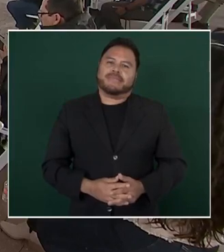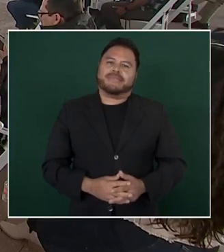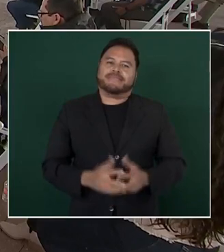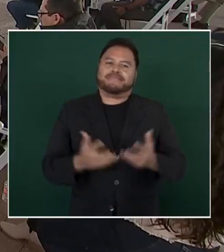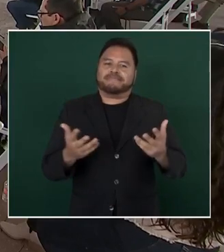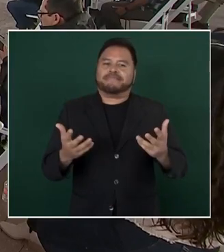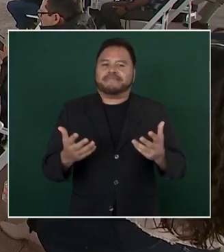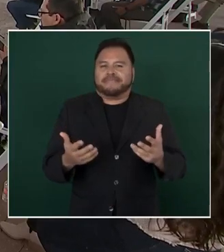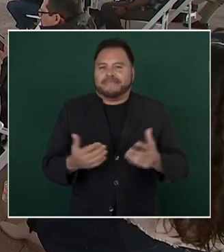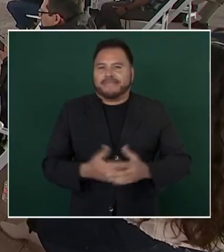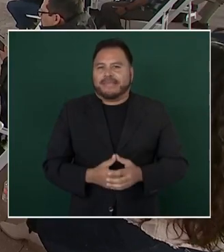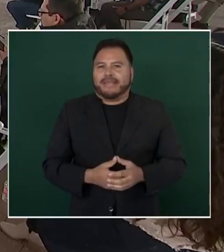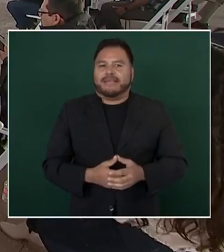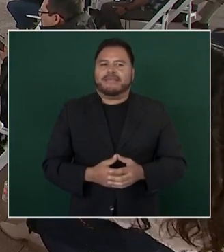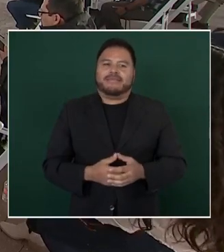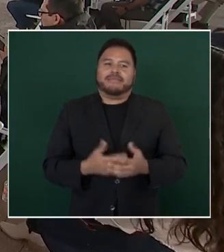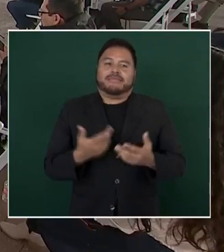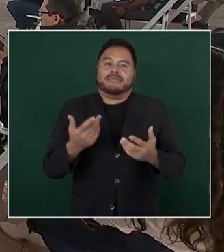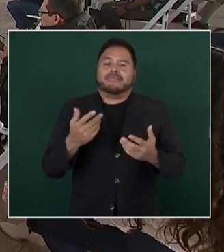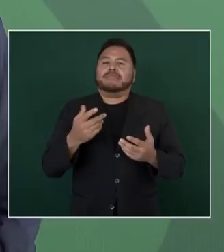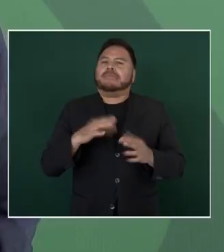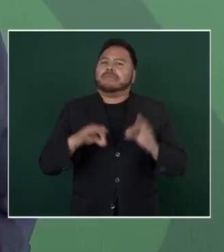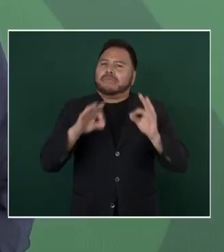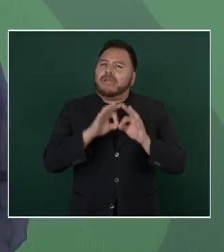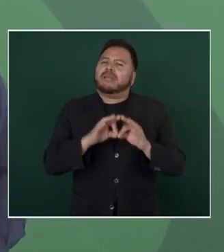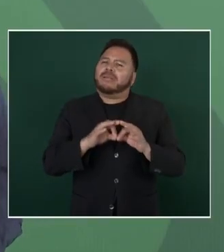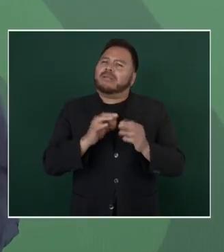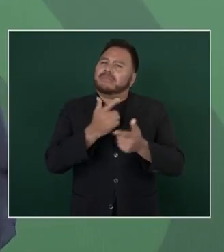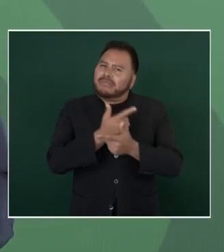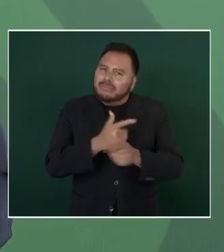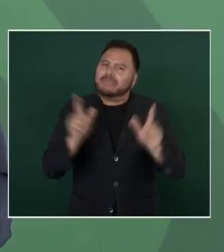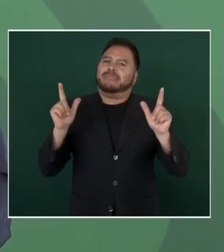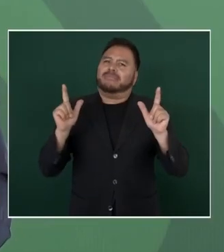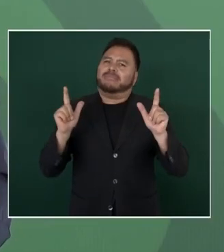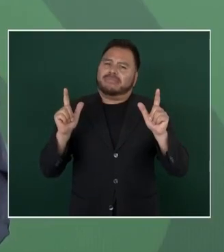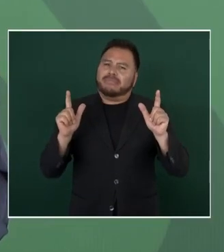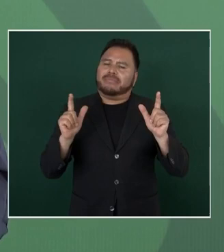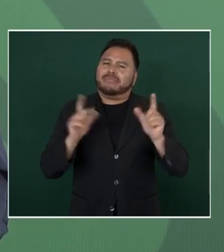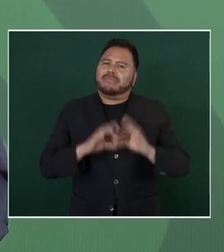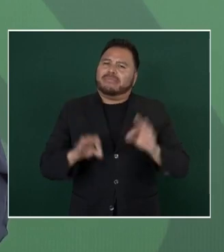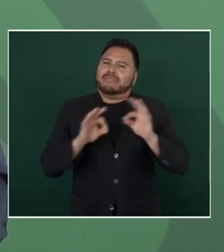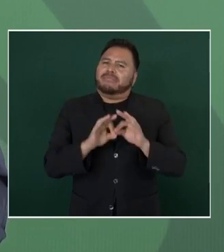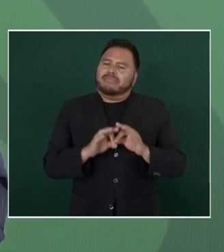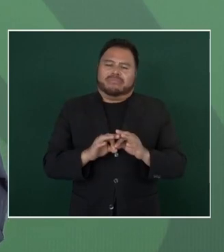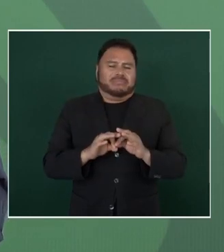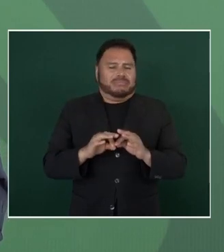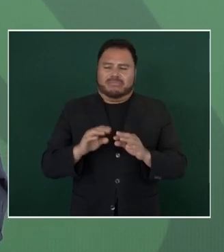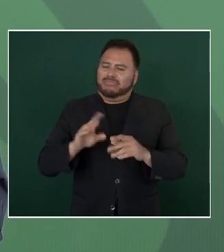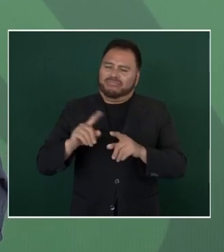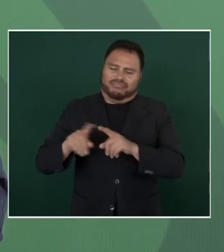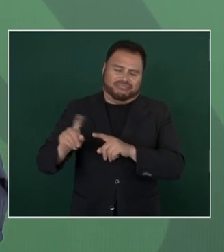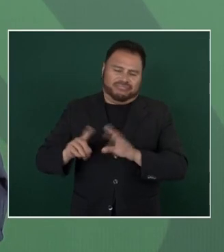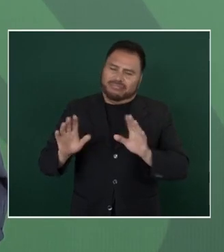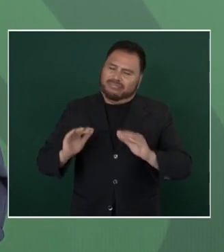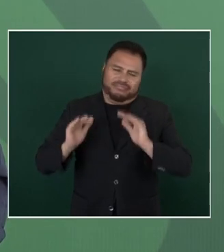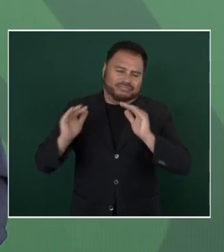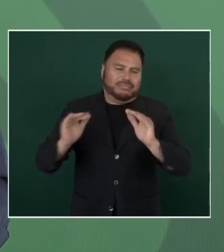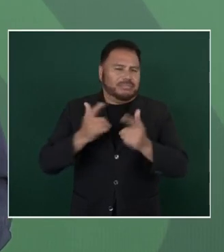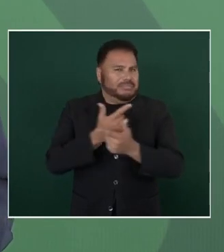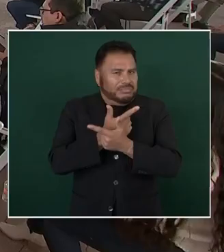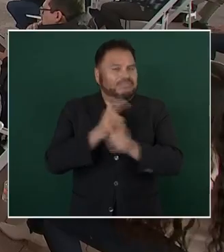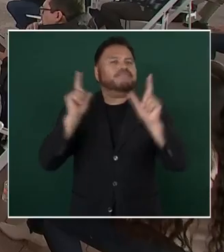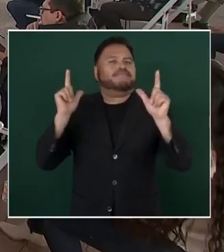Sí. Hay que garantizar la libertad, sí, por encima de todo.